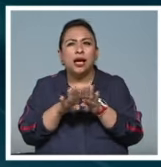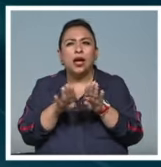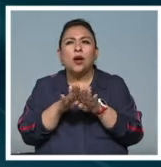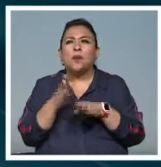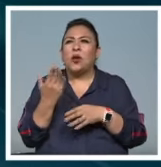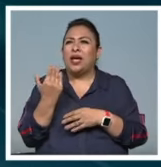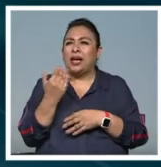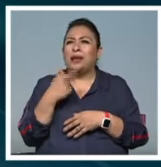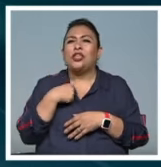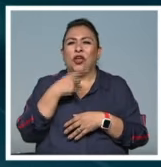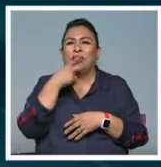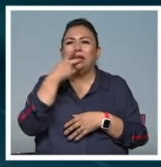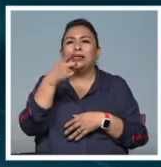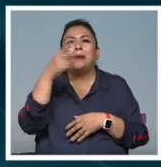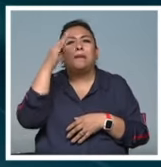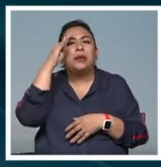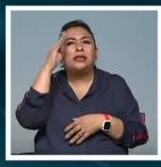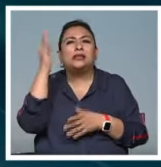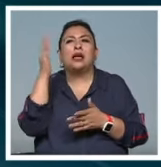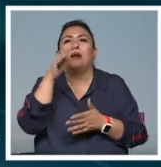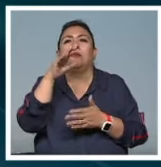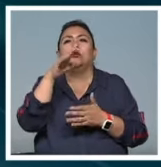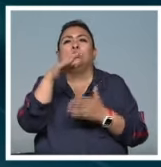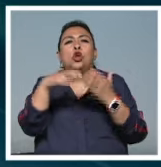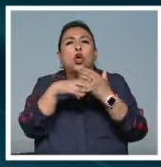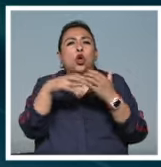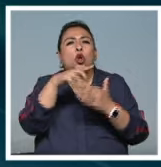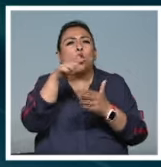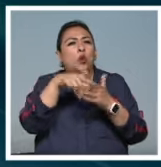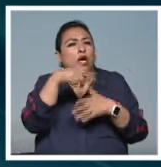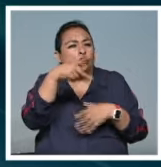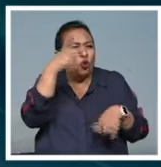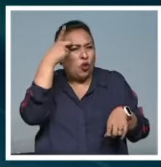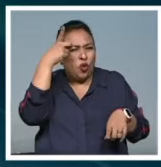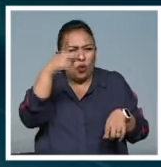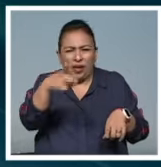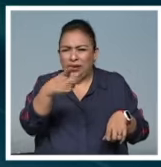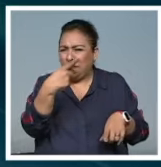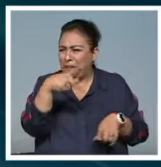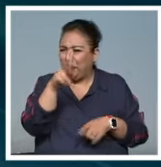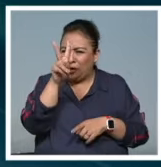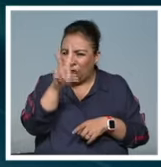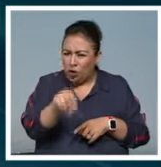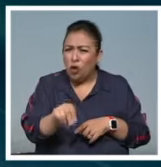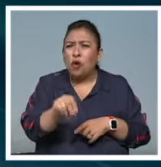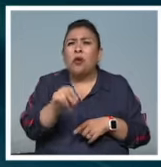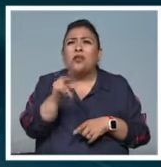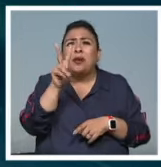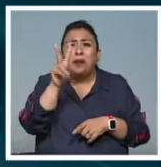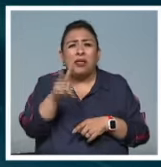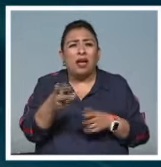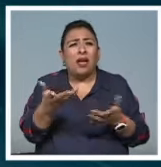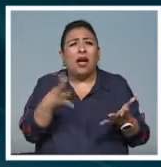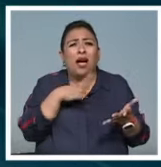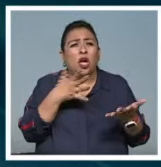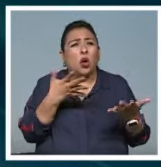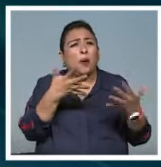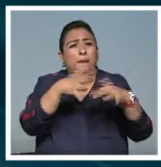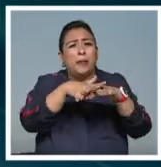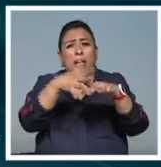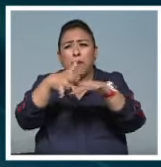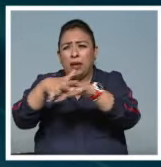rato, que pensamos que las cosas vienen de un lugar o que pertenecen a un lugar, pero realmente las cosas ya están entrelazadas.